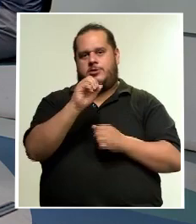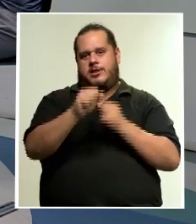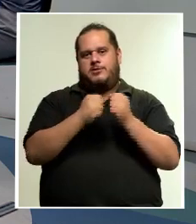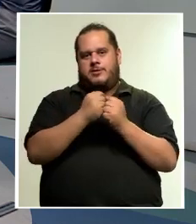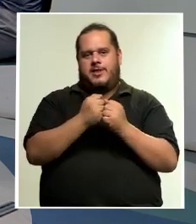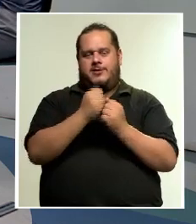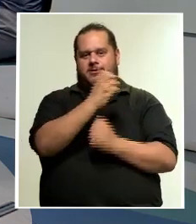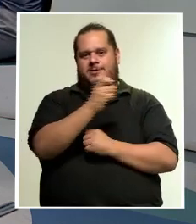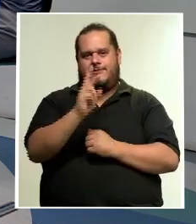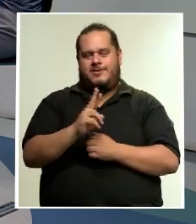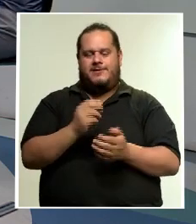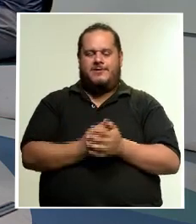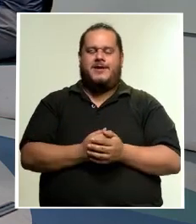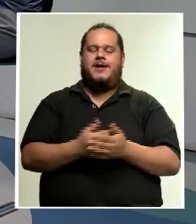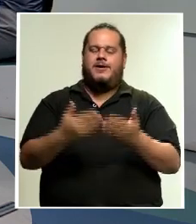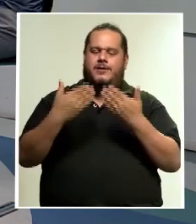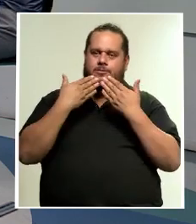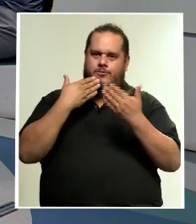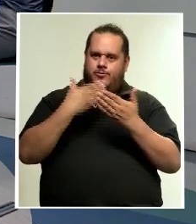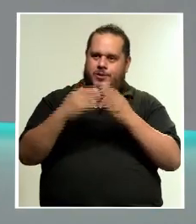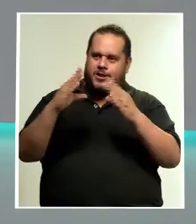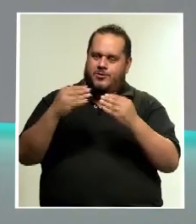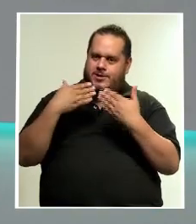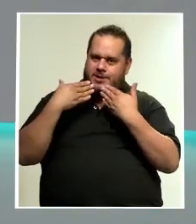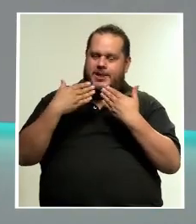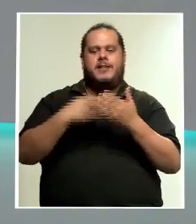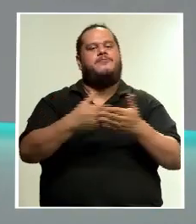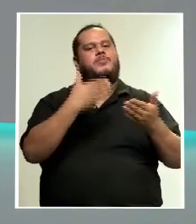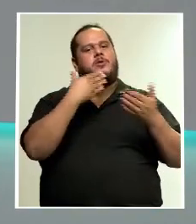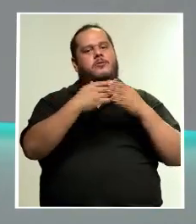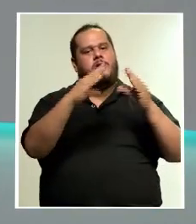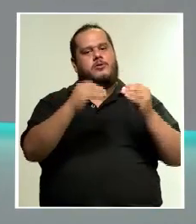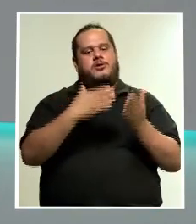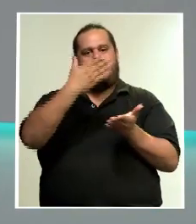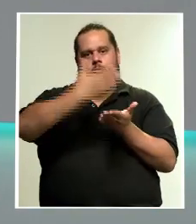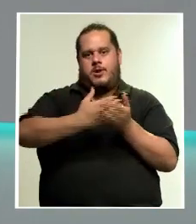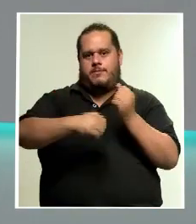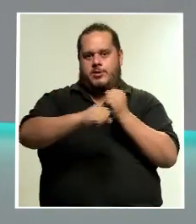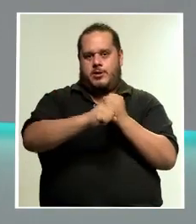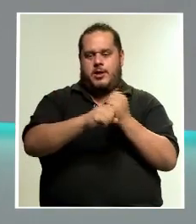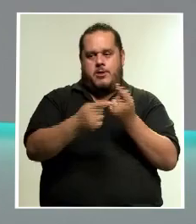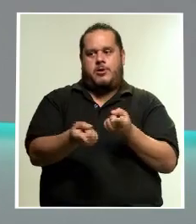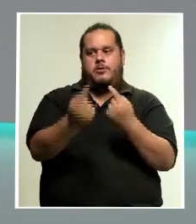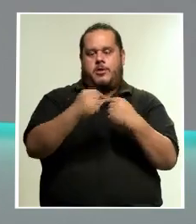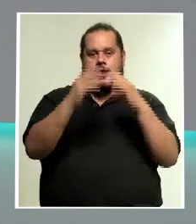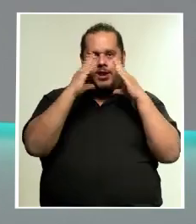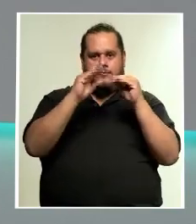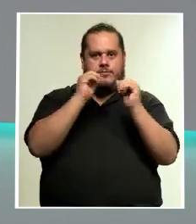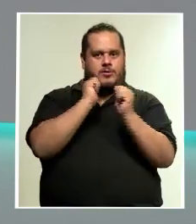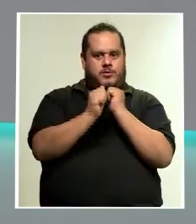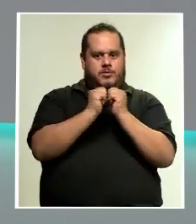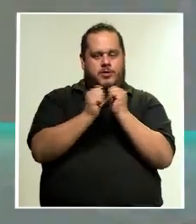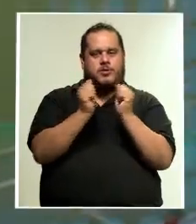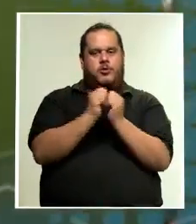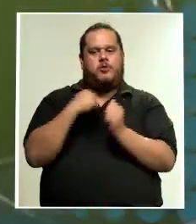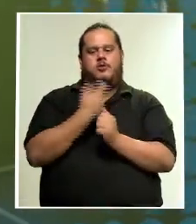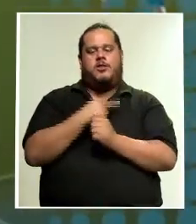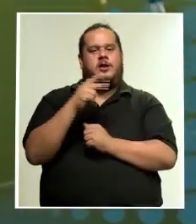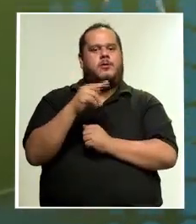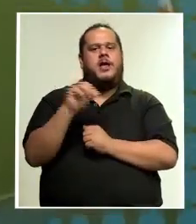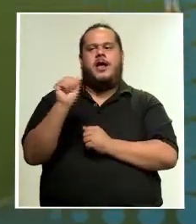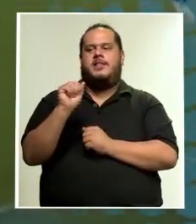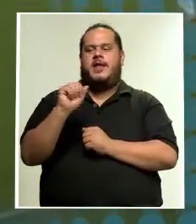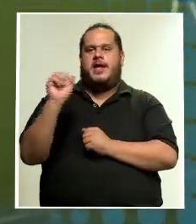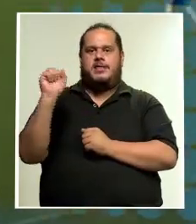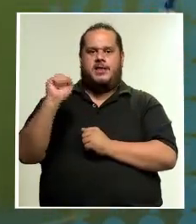noches. A vos, Mati, buenas noches. Nosotros vamos a hacer una nueva pausa comercial. Al volver, la información deportiva con nuestra compañera Andrea